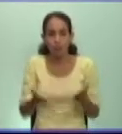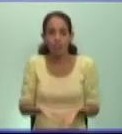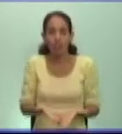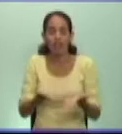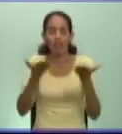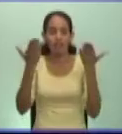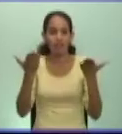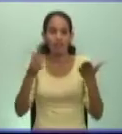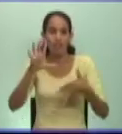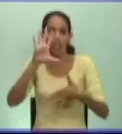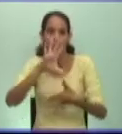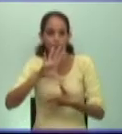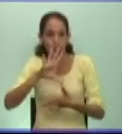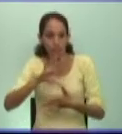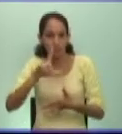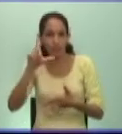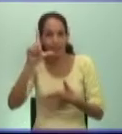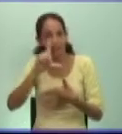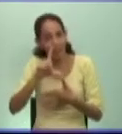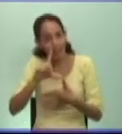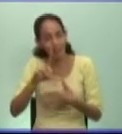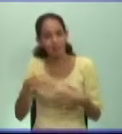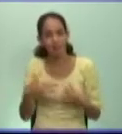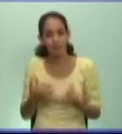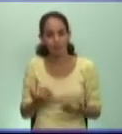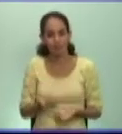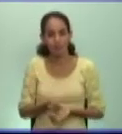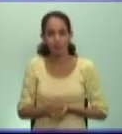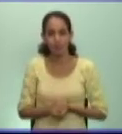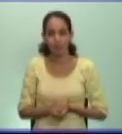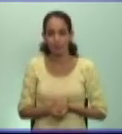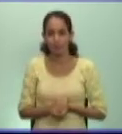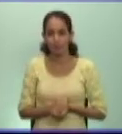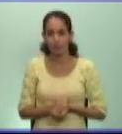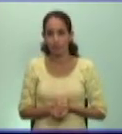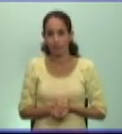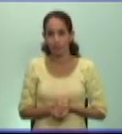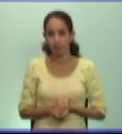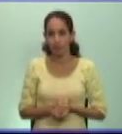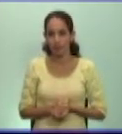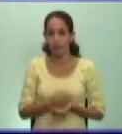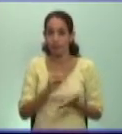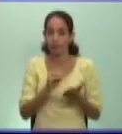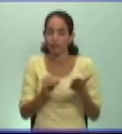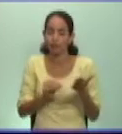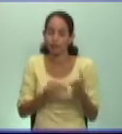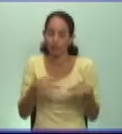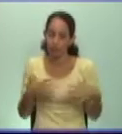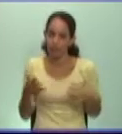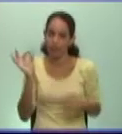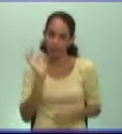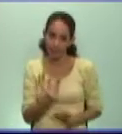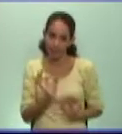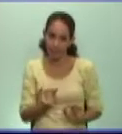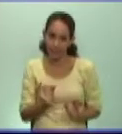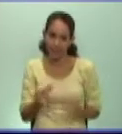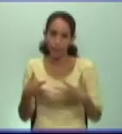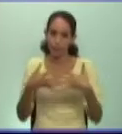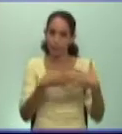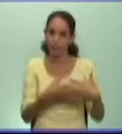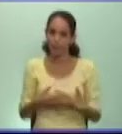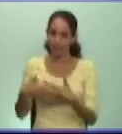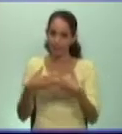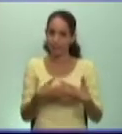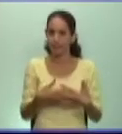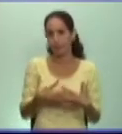los periodos analizados y cerramos siempre con las relaciones intraamericanas, donde Estados Unidos jugaba el papel hegemónico y veíamos sus